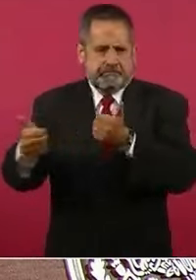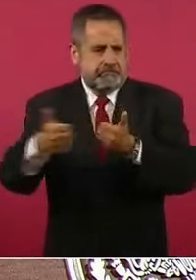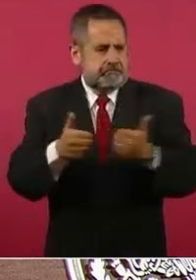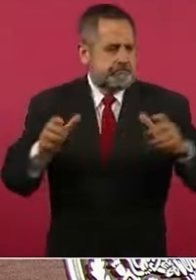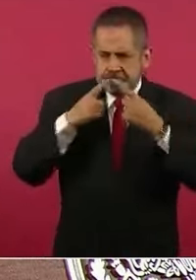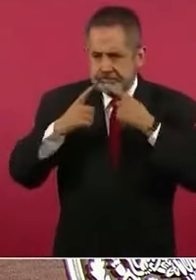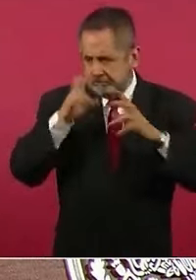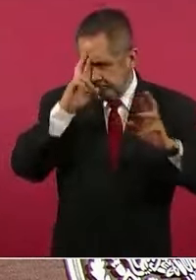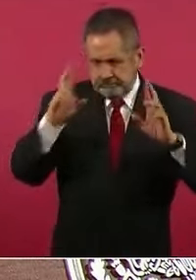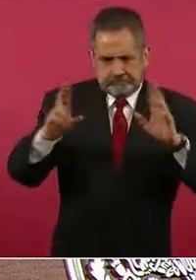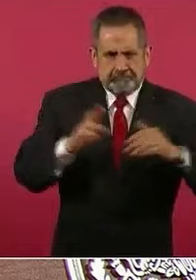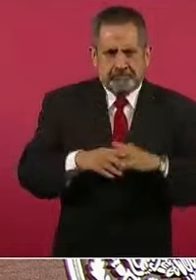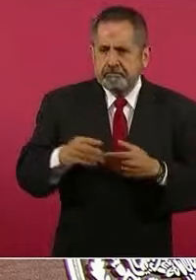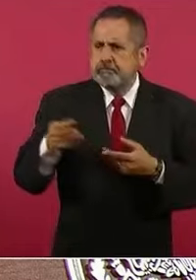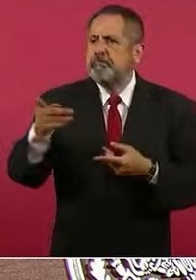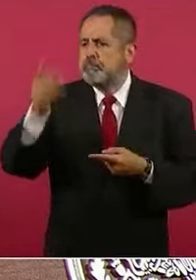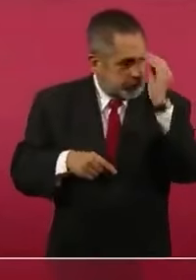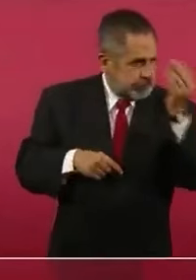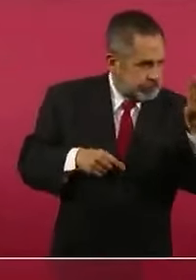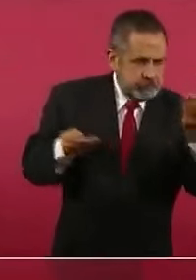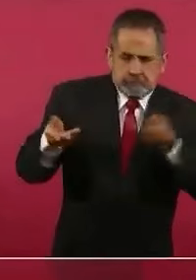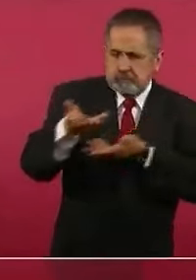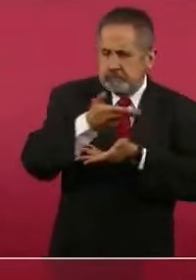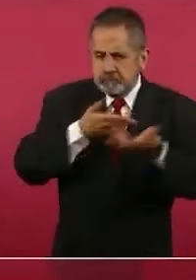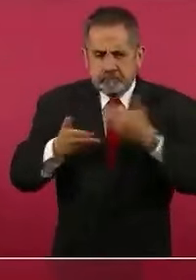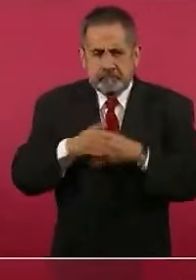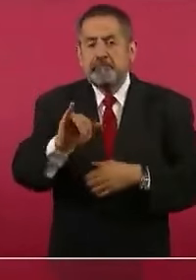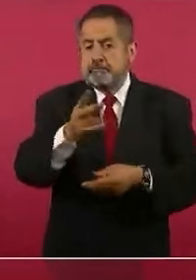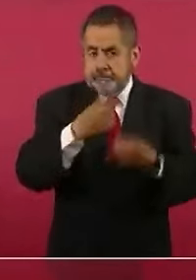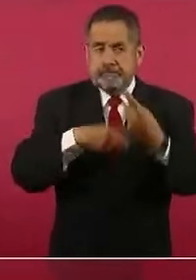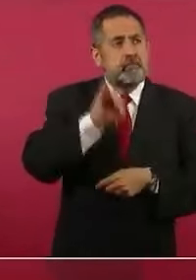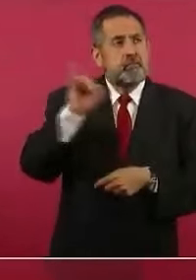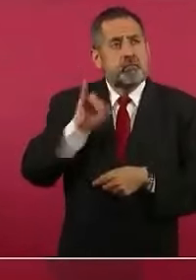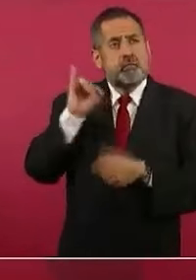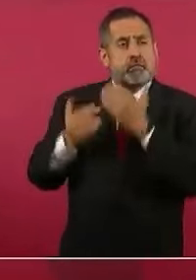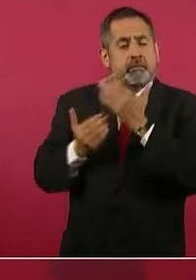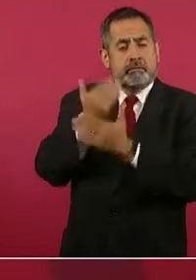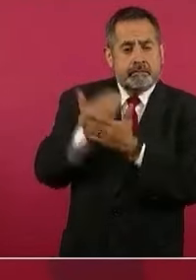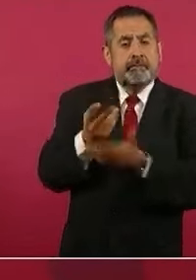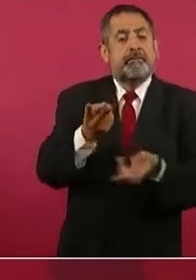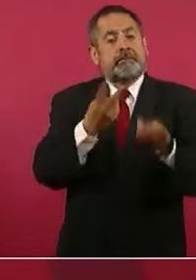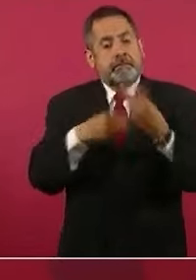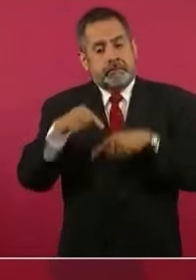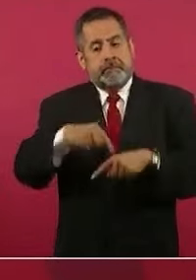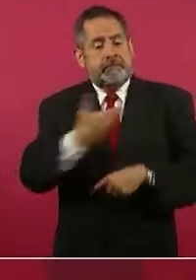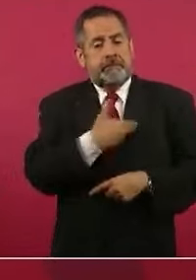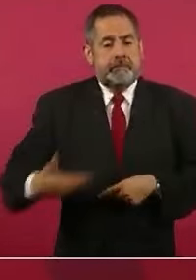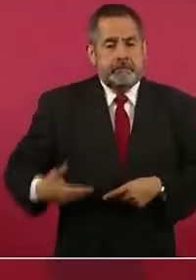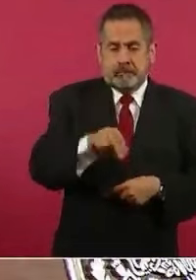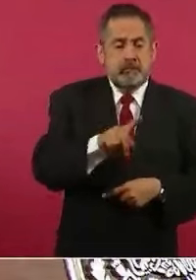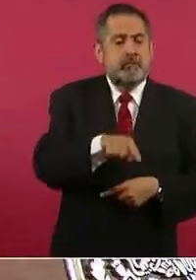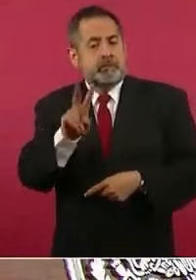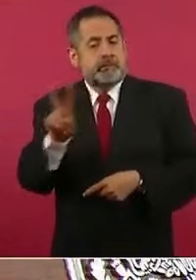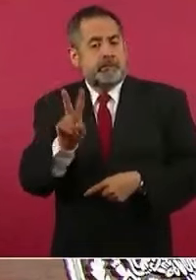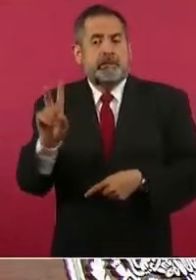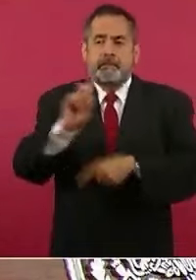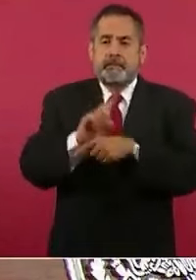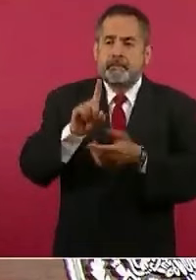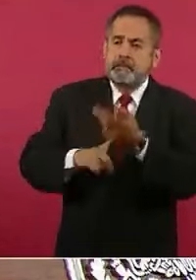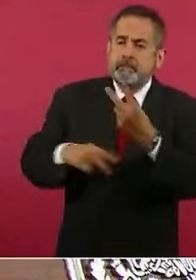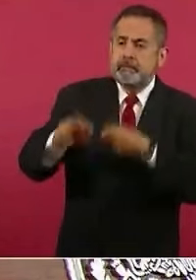poderes, intercambiamos puntos de vista. Sí, estuvieron el jueves en la mañana el presidente de la Suprema Corte y el viernes el fiscal.